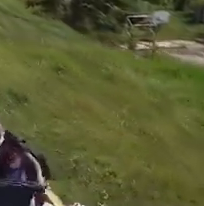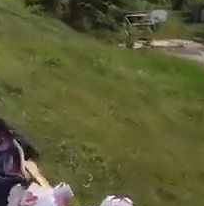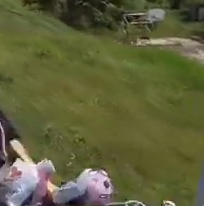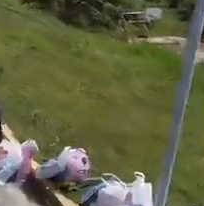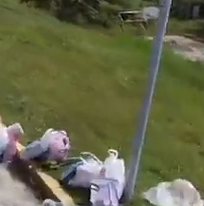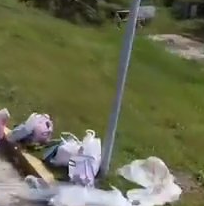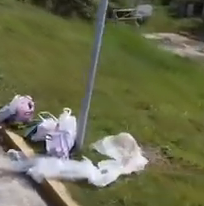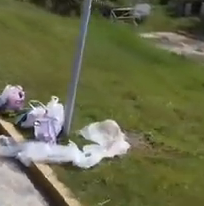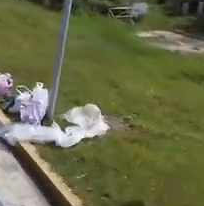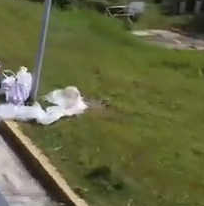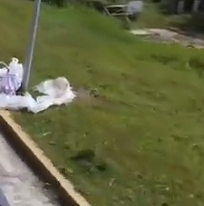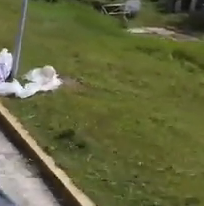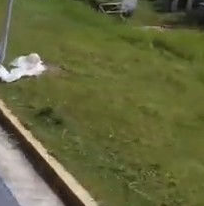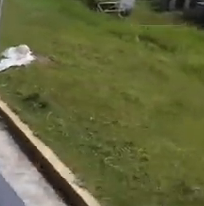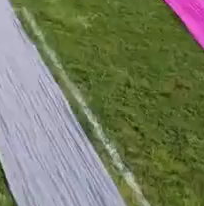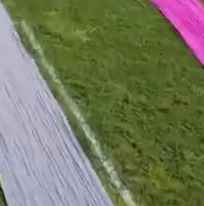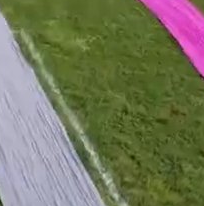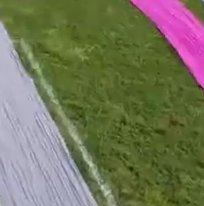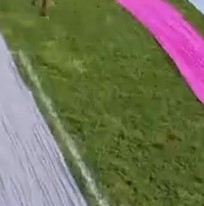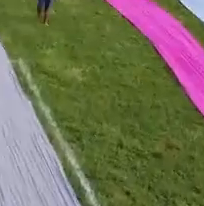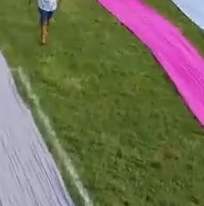llevado